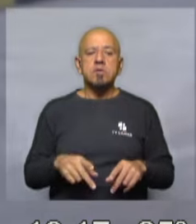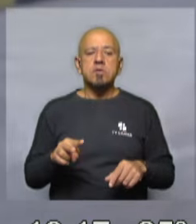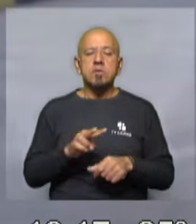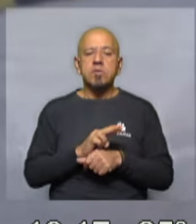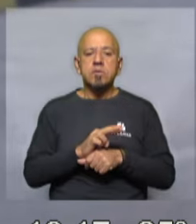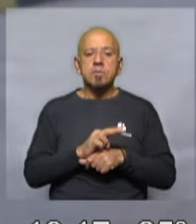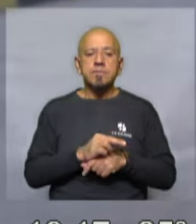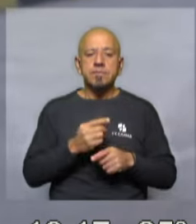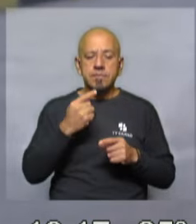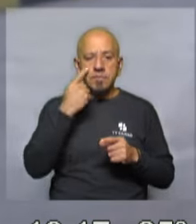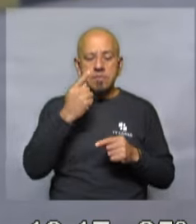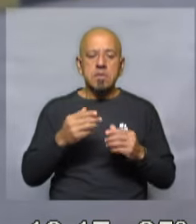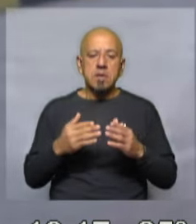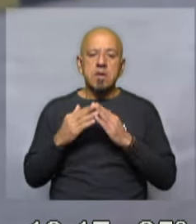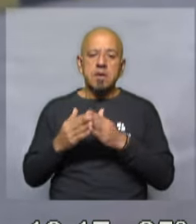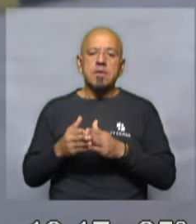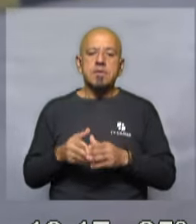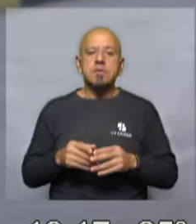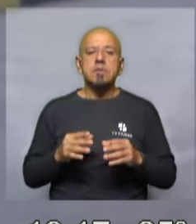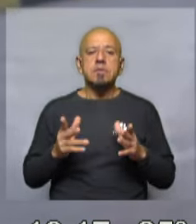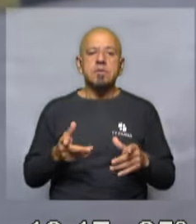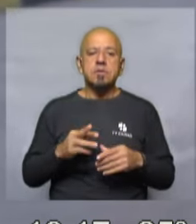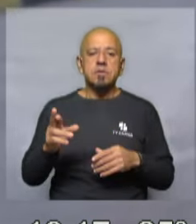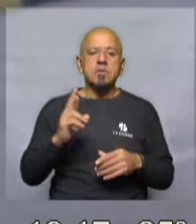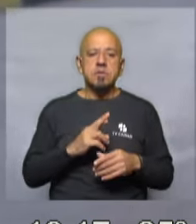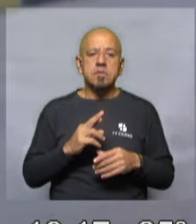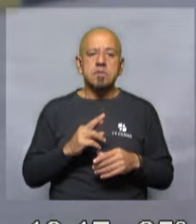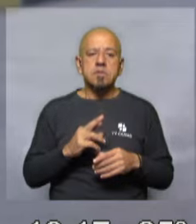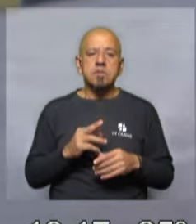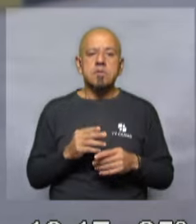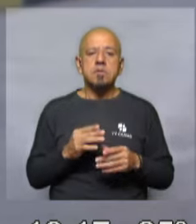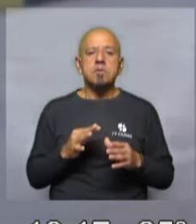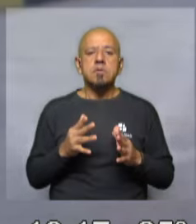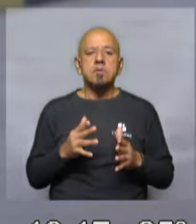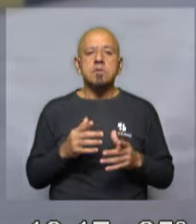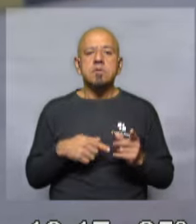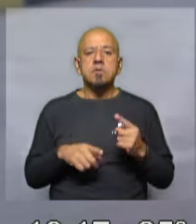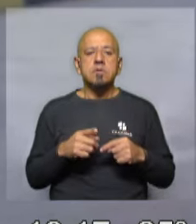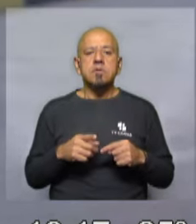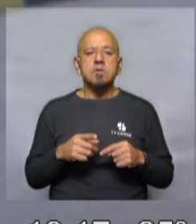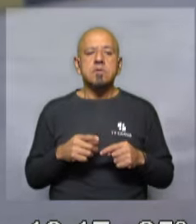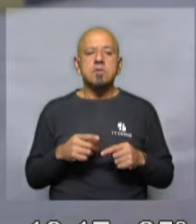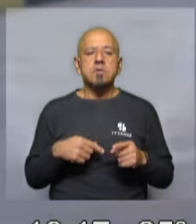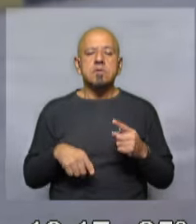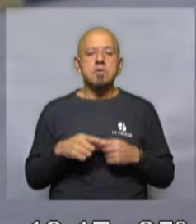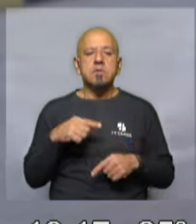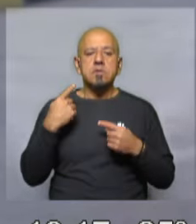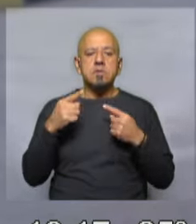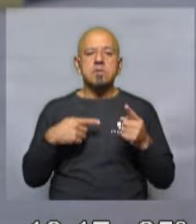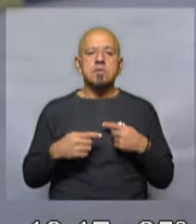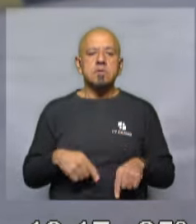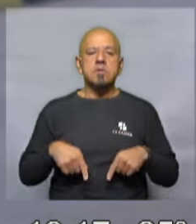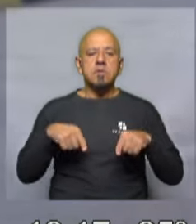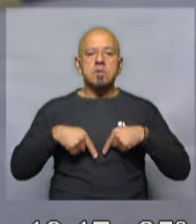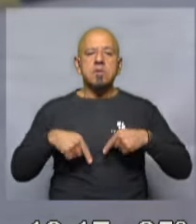a convocar, a preguntar acerca de este tema. Y esto nos decía a propósito de aunar los criterios en las distintas intendencias para